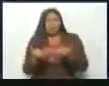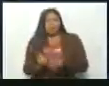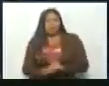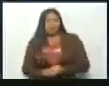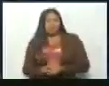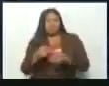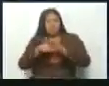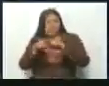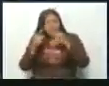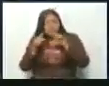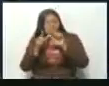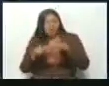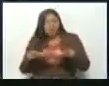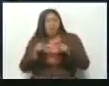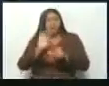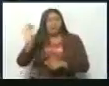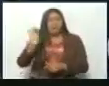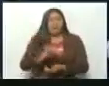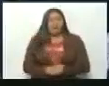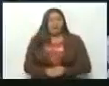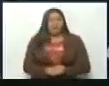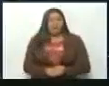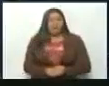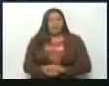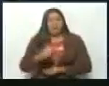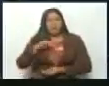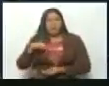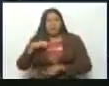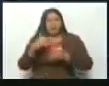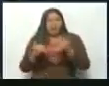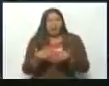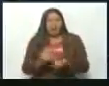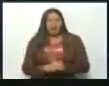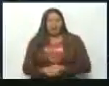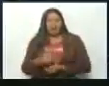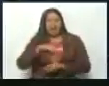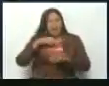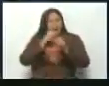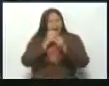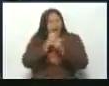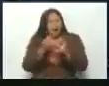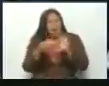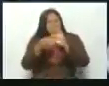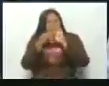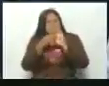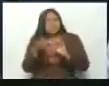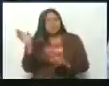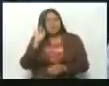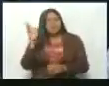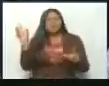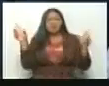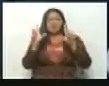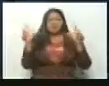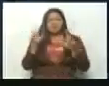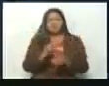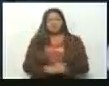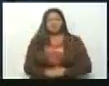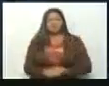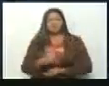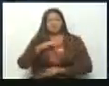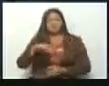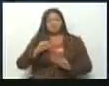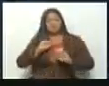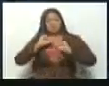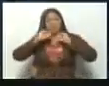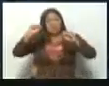interior del país para hacer posible las transmisiones presidenciales. Trabajamos conjuntamente radio y televisión. Hemos logrado, por